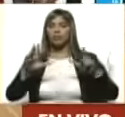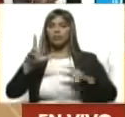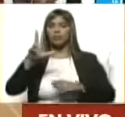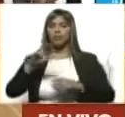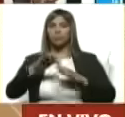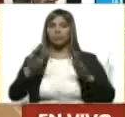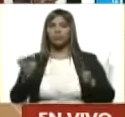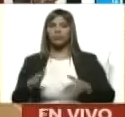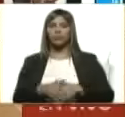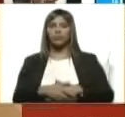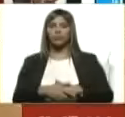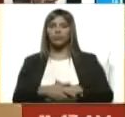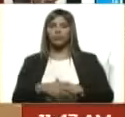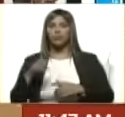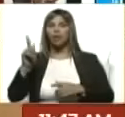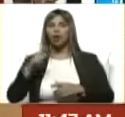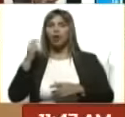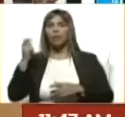173 mesas.